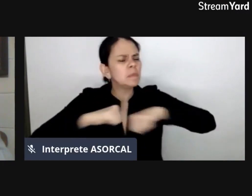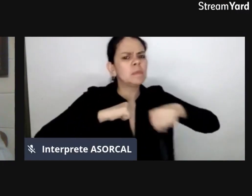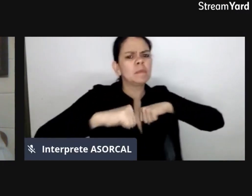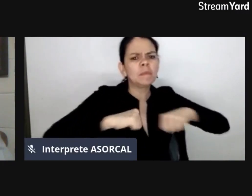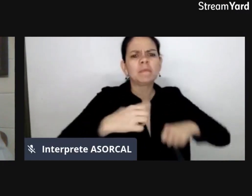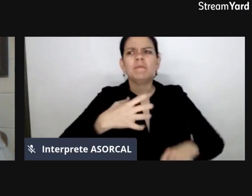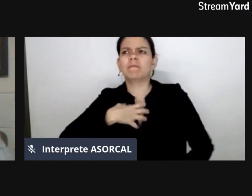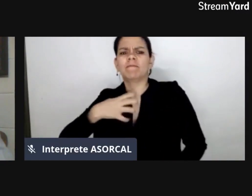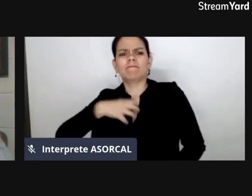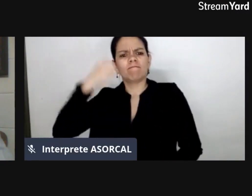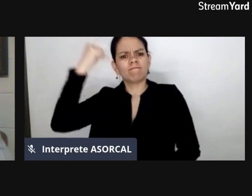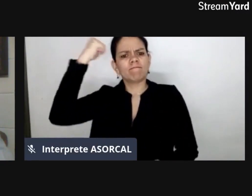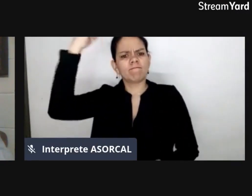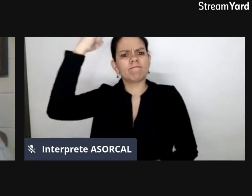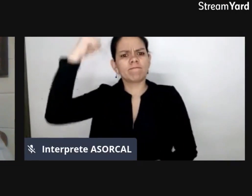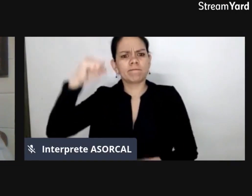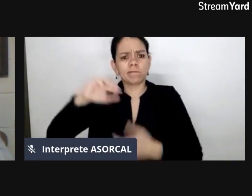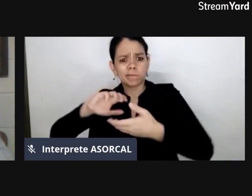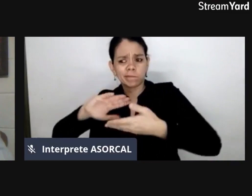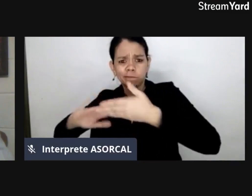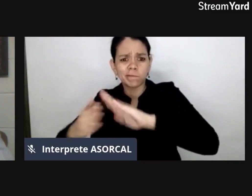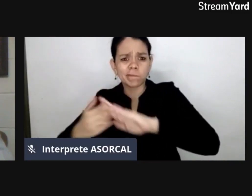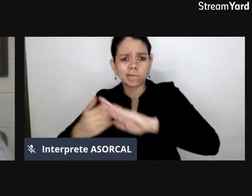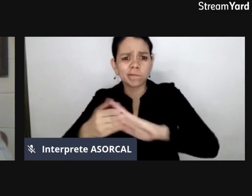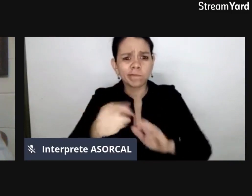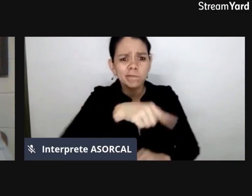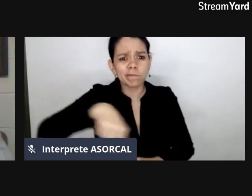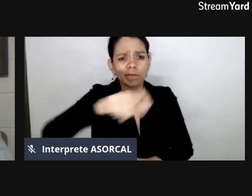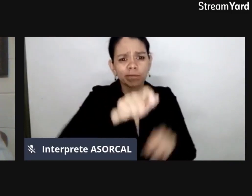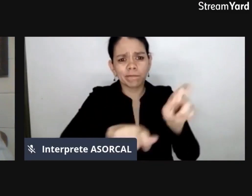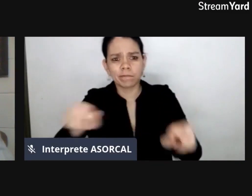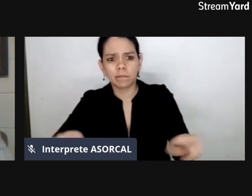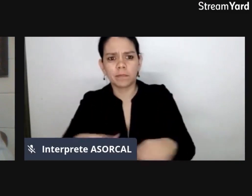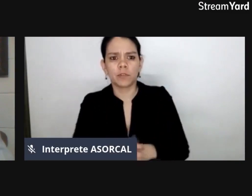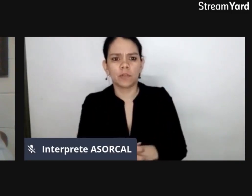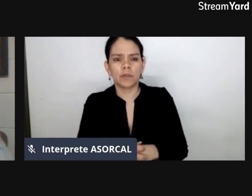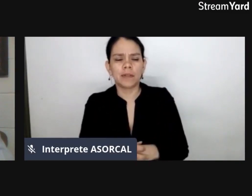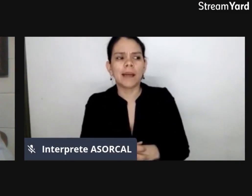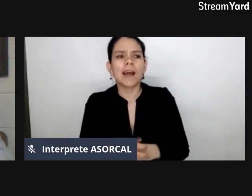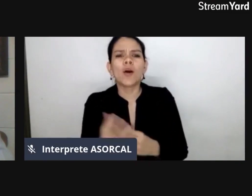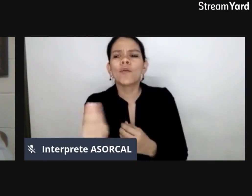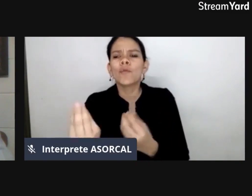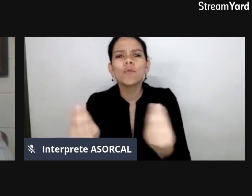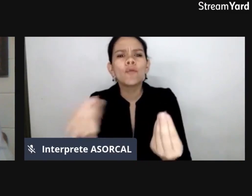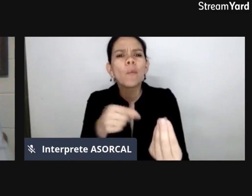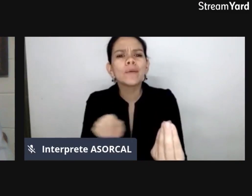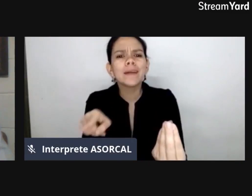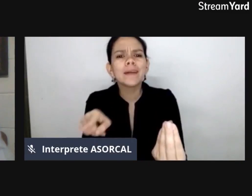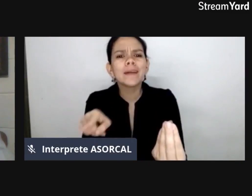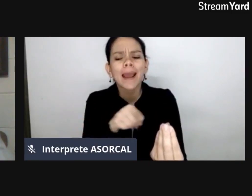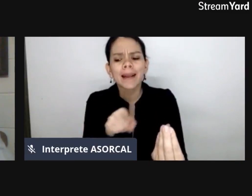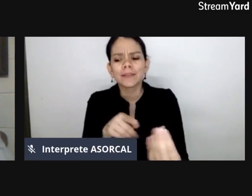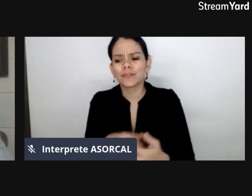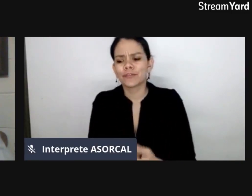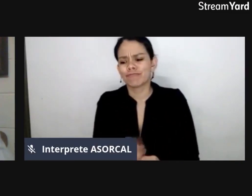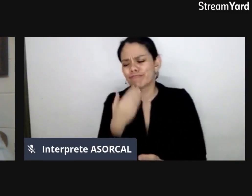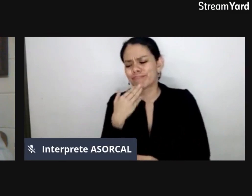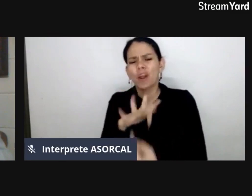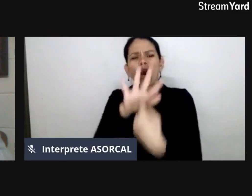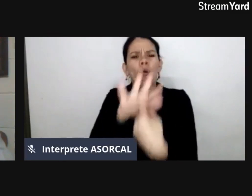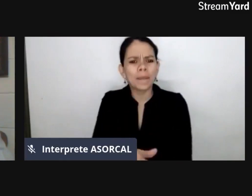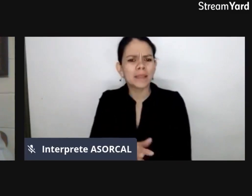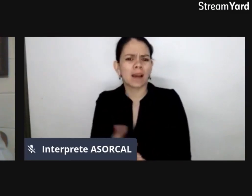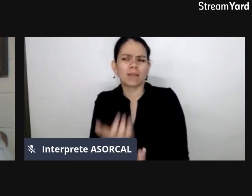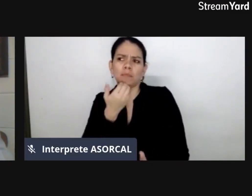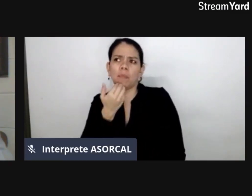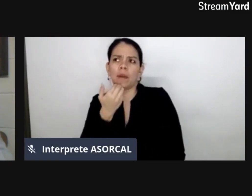movimientos, gremios que antes estaban sometidos, humillados, como por ejemplo el de maestro, que ahora se organizaban en sindicatos y